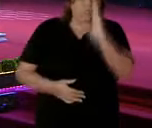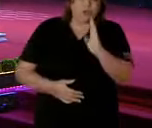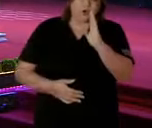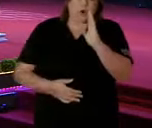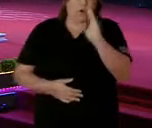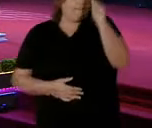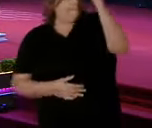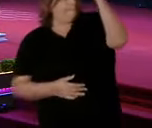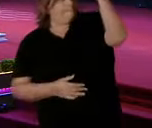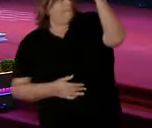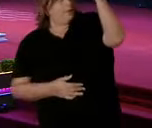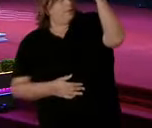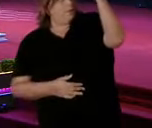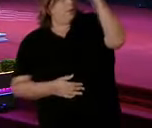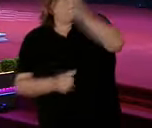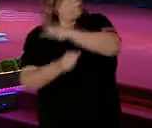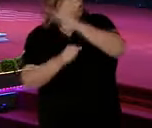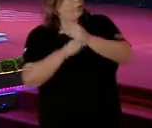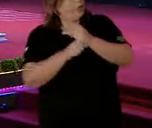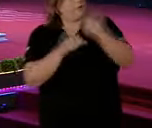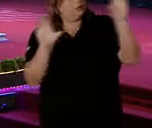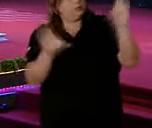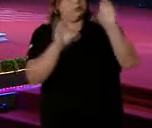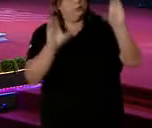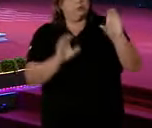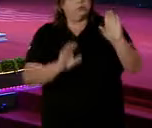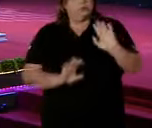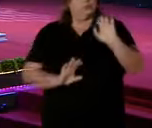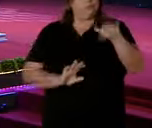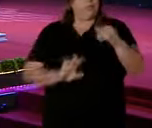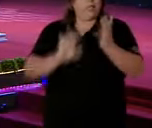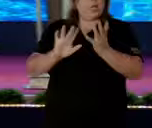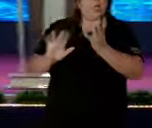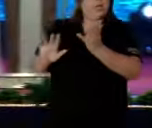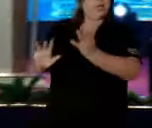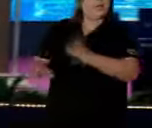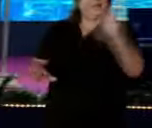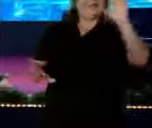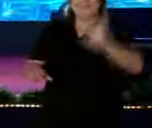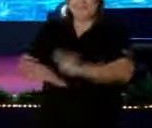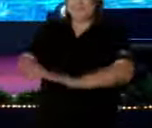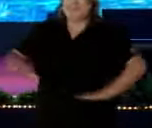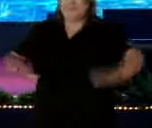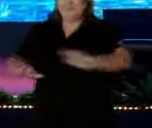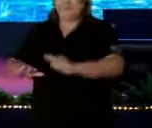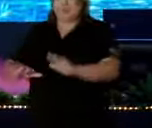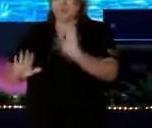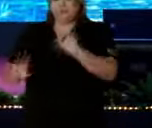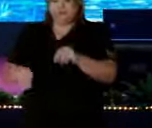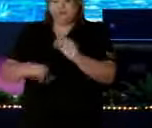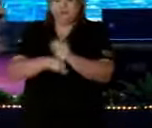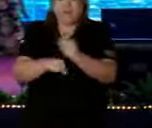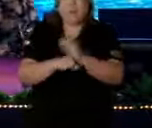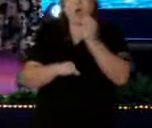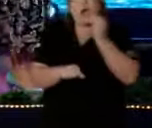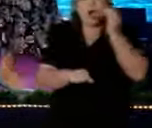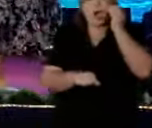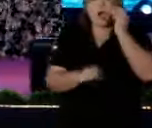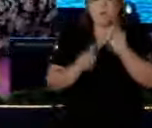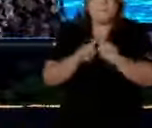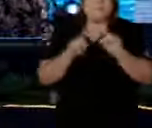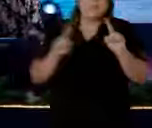sola potestad. Se van a quedar en la tierra. Van a hacer mi asignación en la tierra.